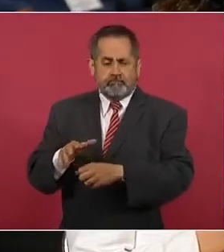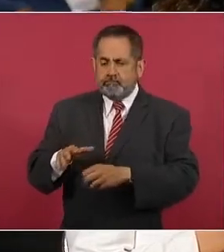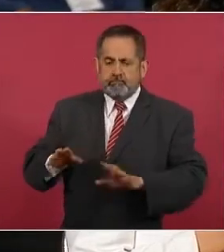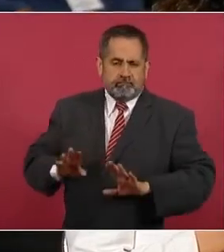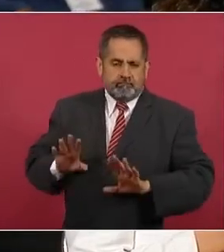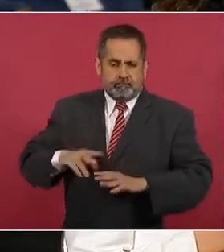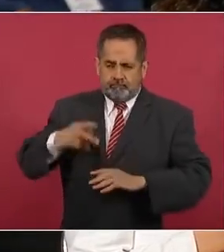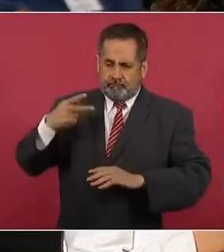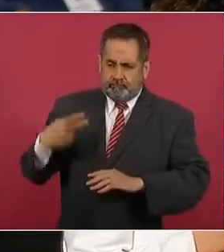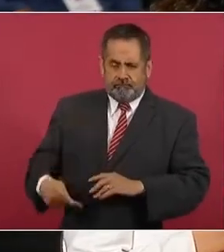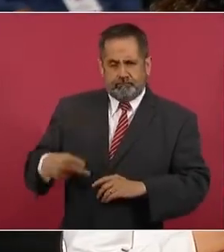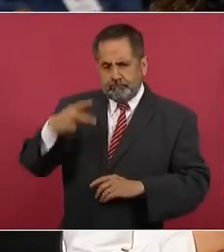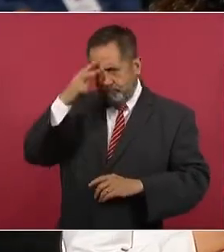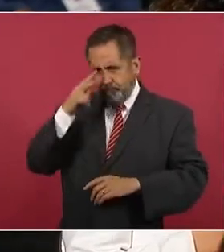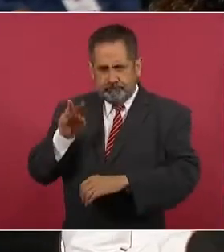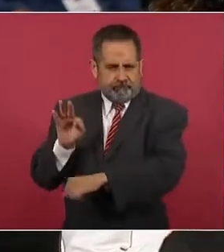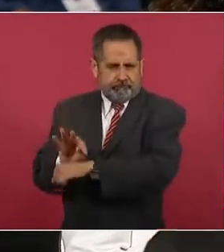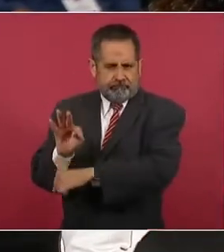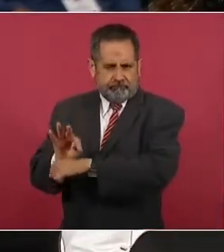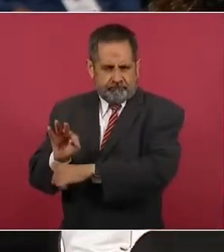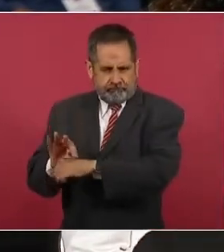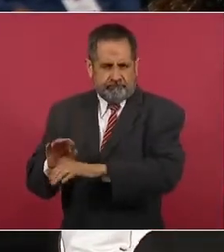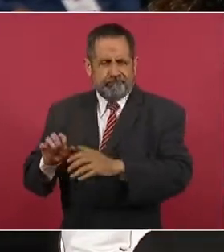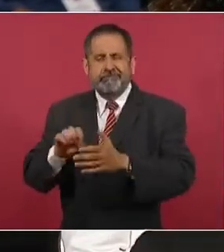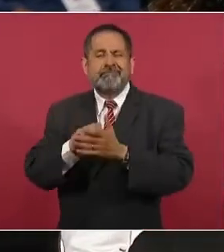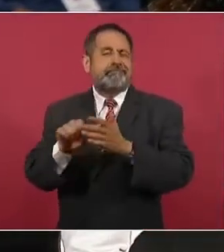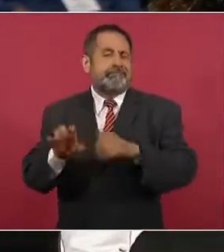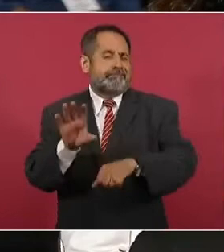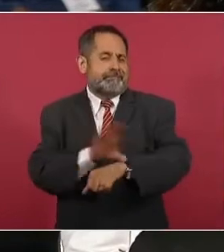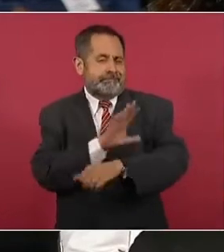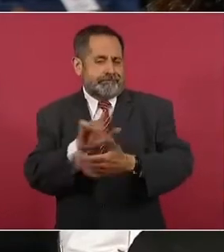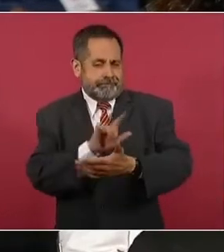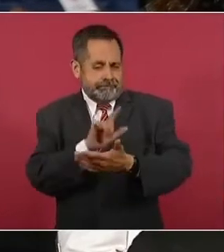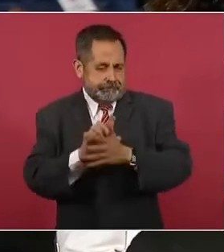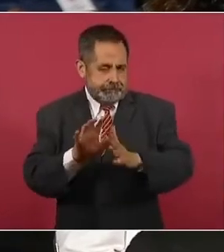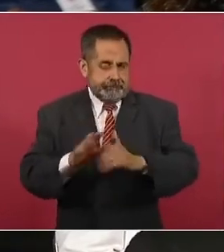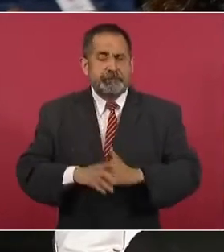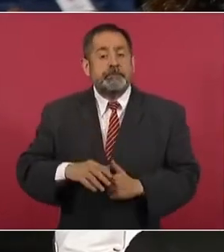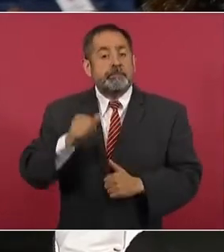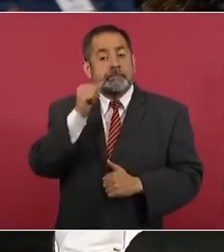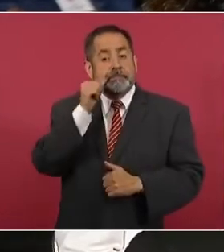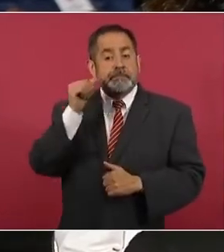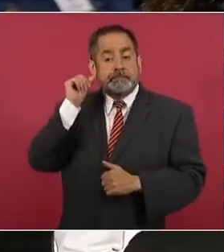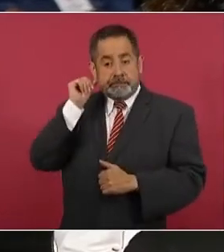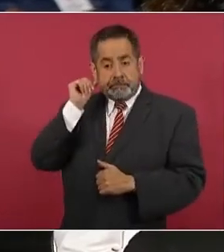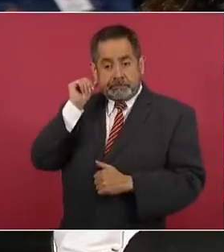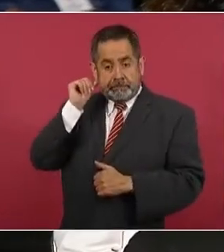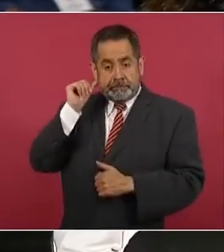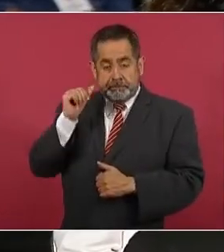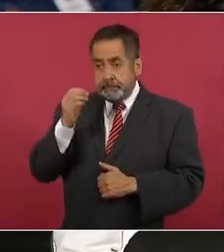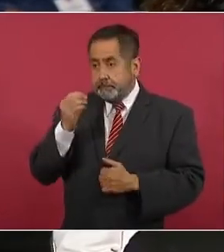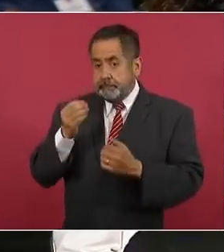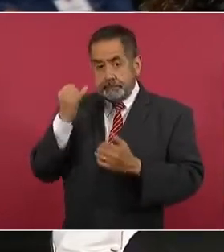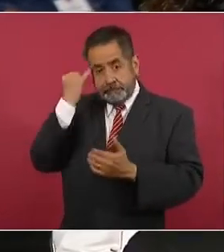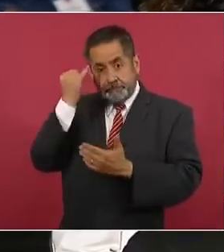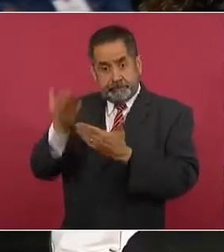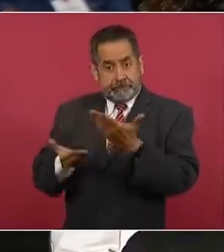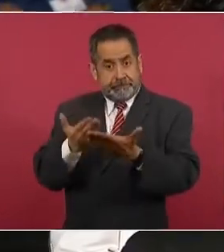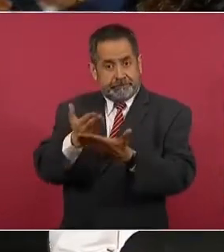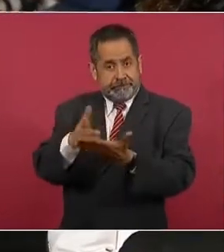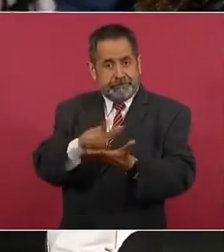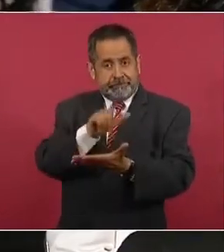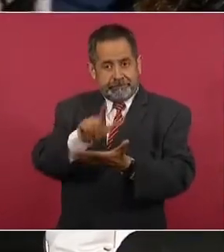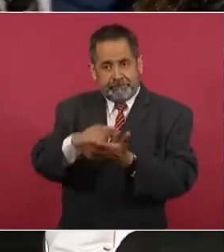eléctrica, ayer, con los 298 votos a favor de la reforma a la ley